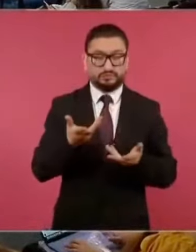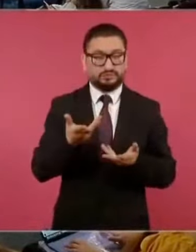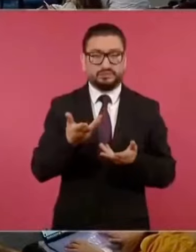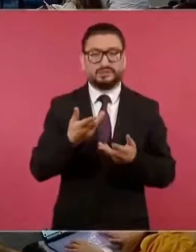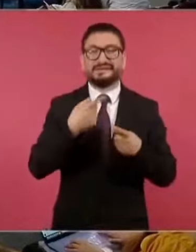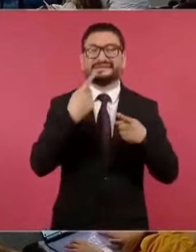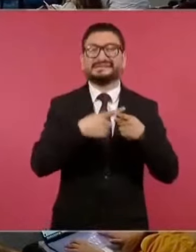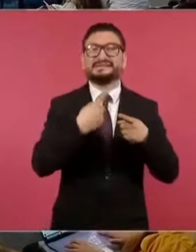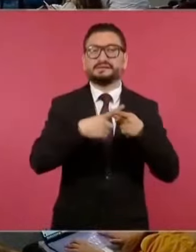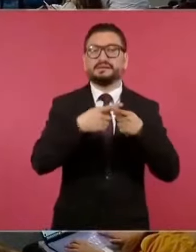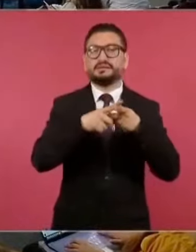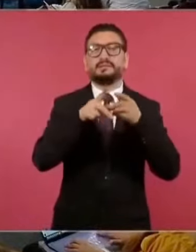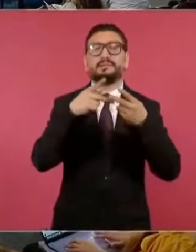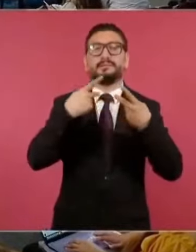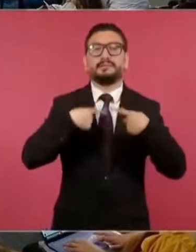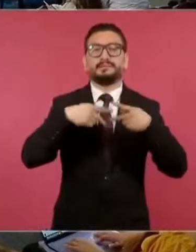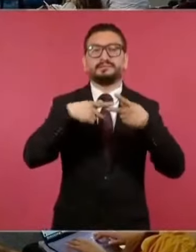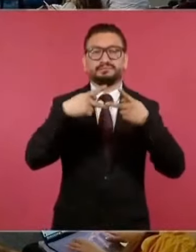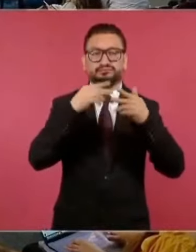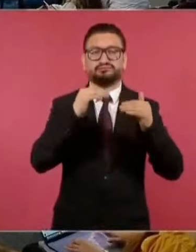son los medios.